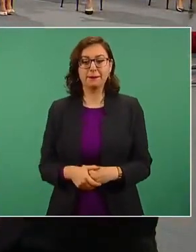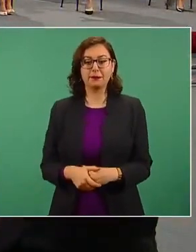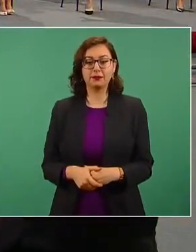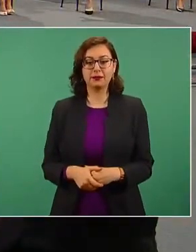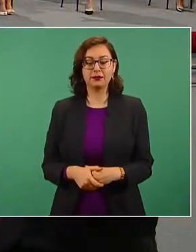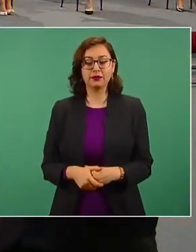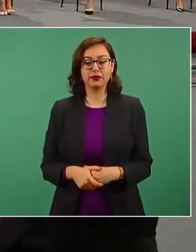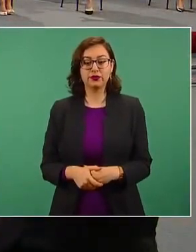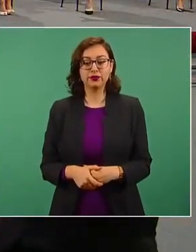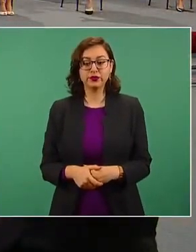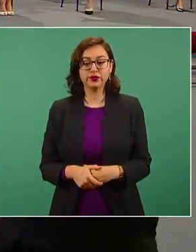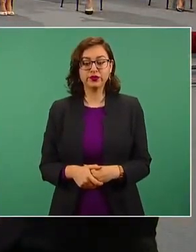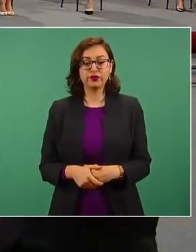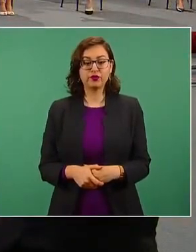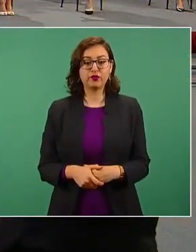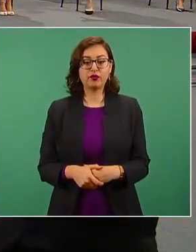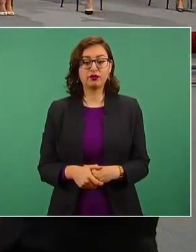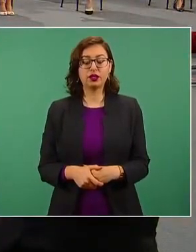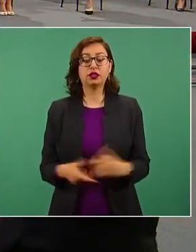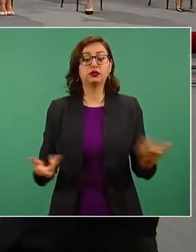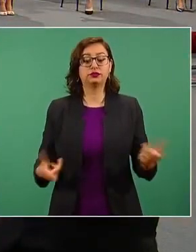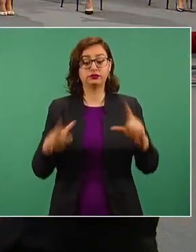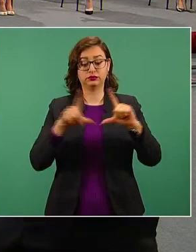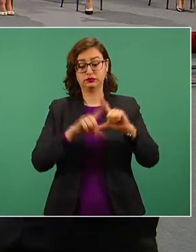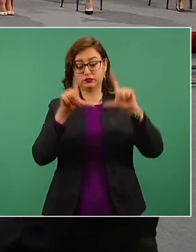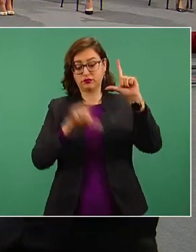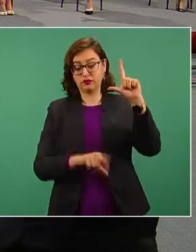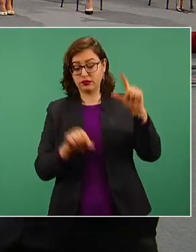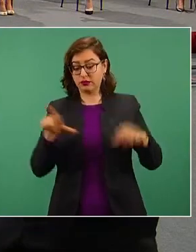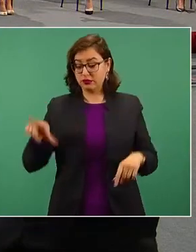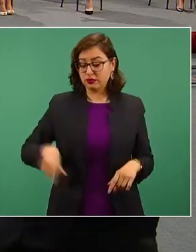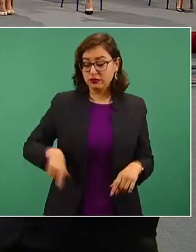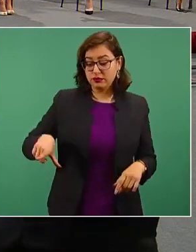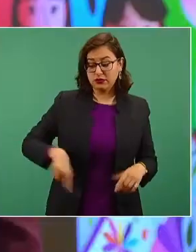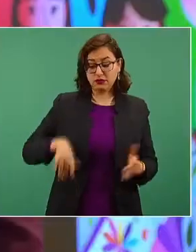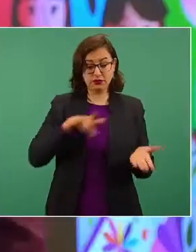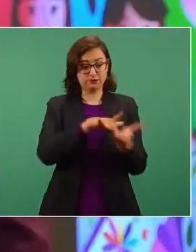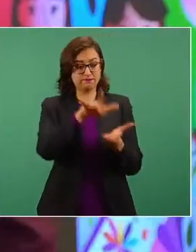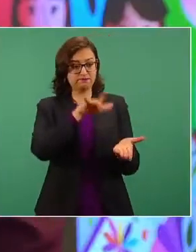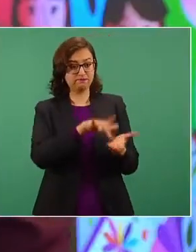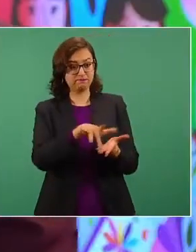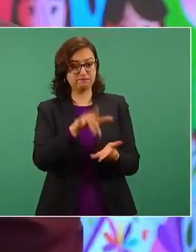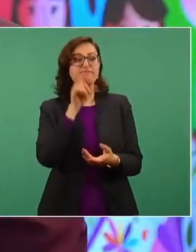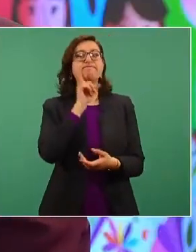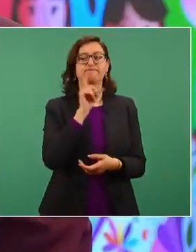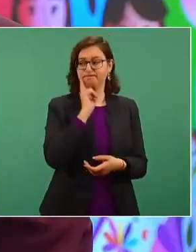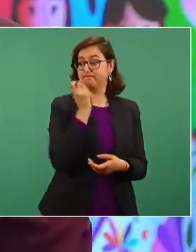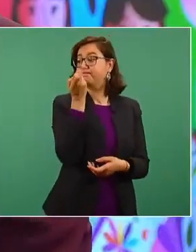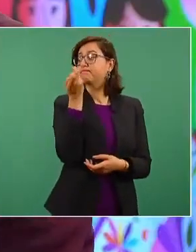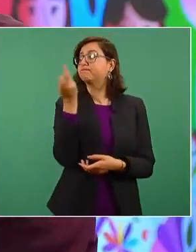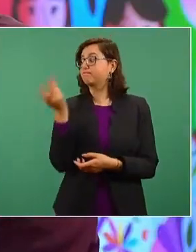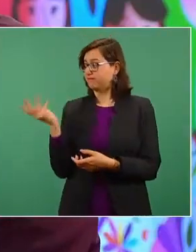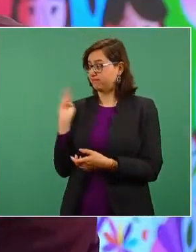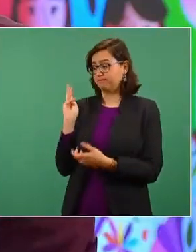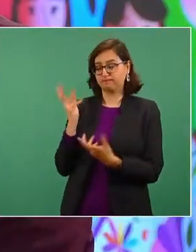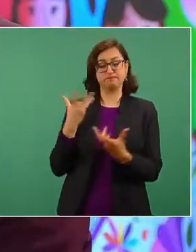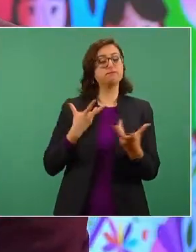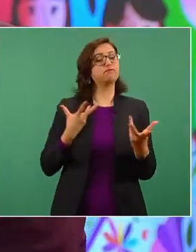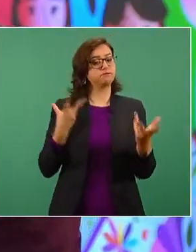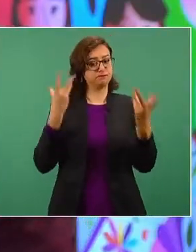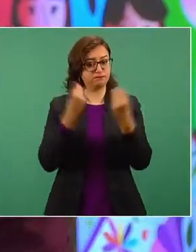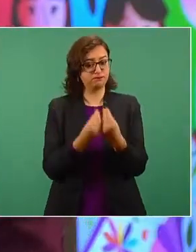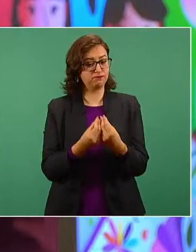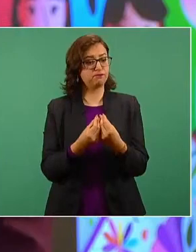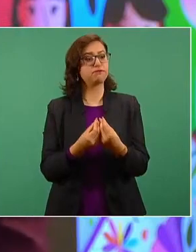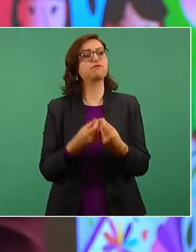las principales aliadas del Gobierno de México son las mujeres, las que participan en la regeneración de la